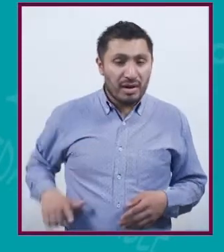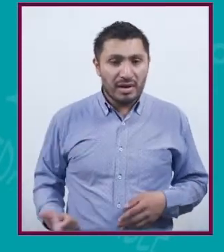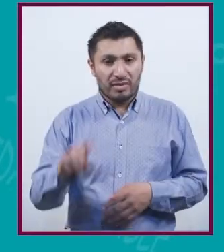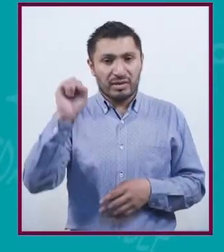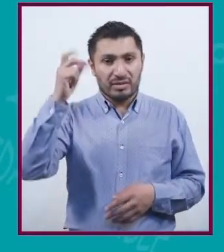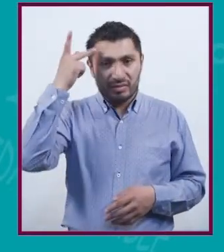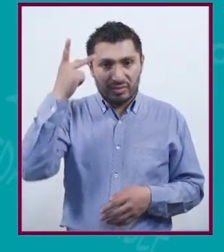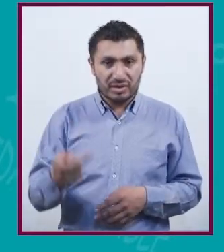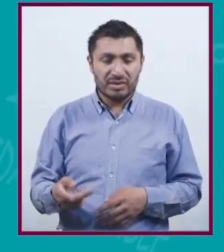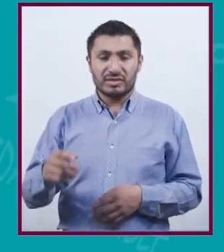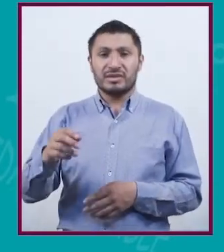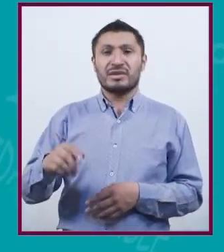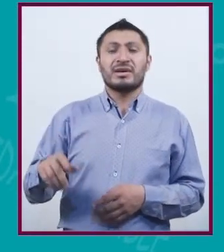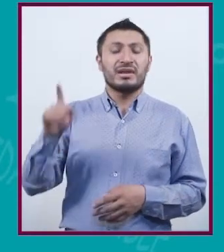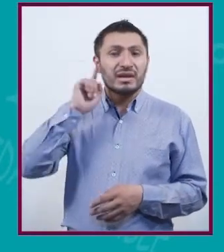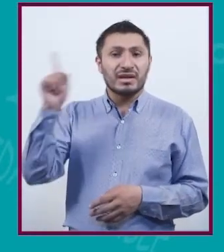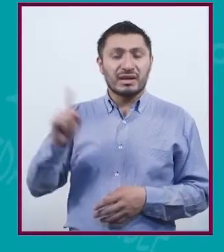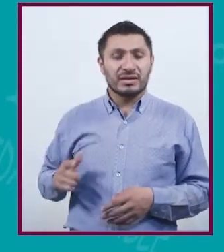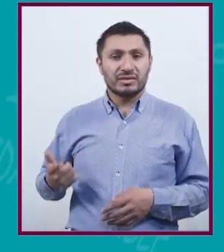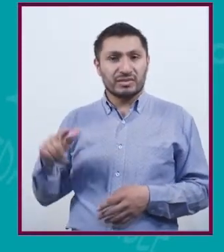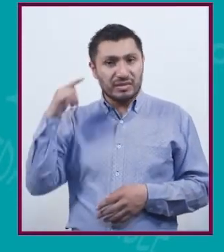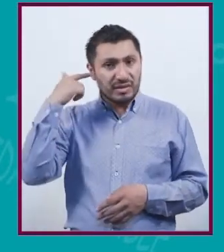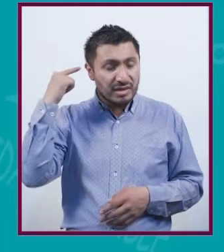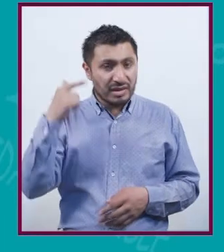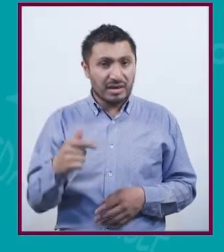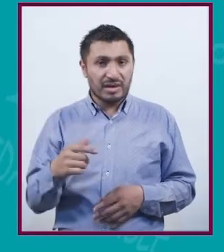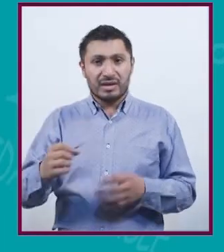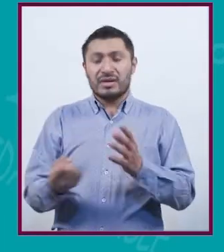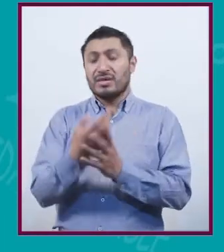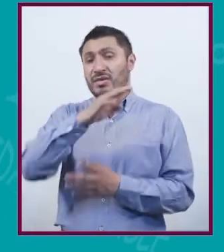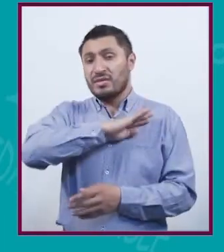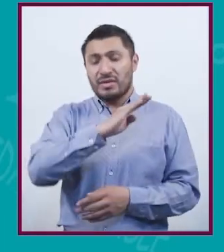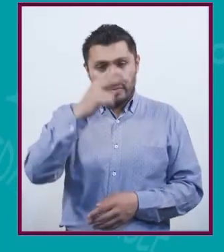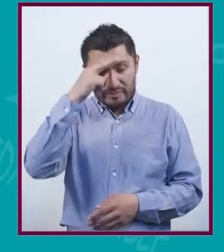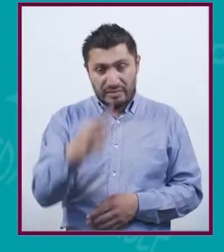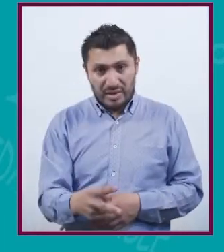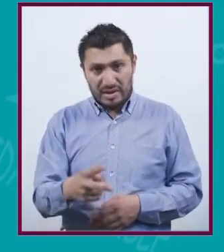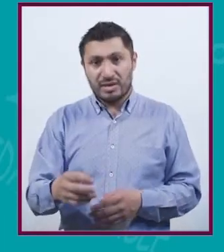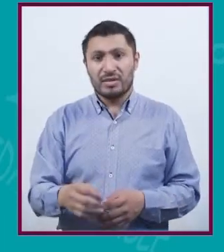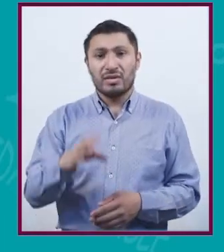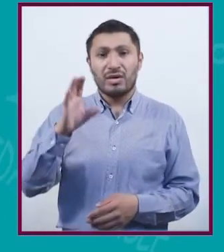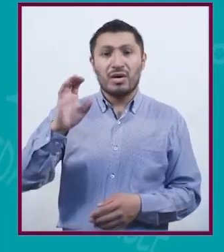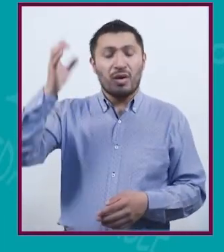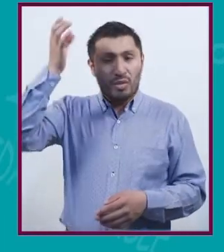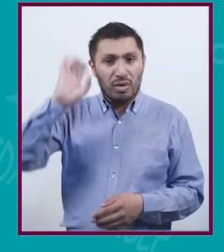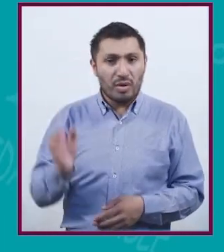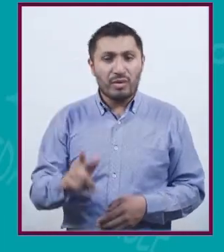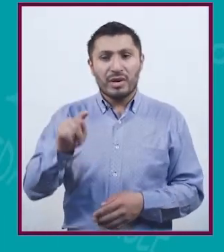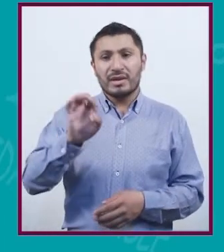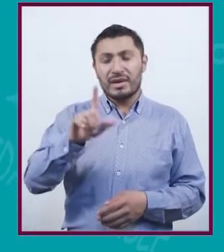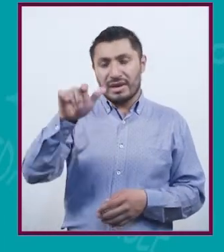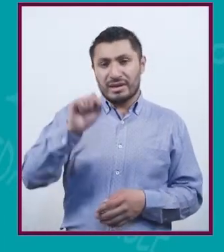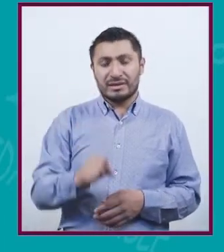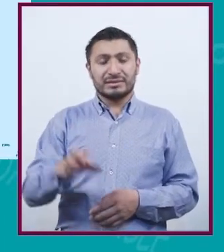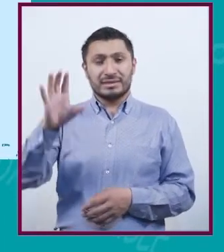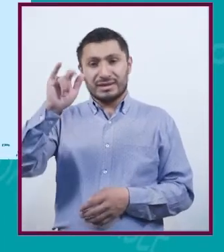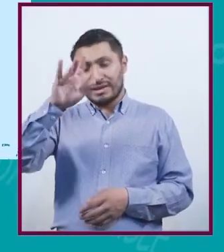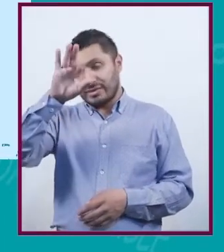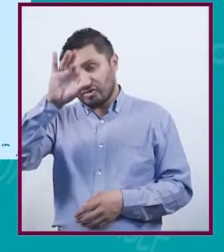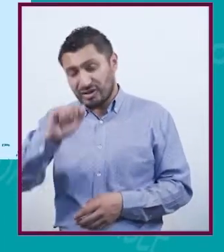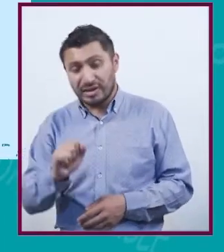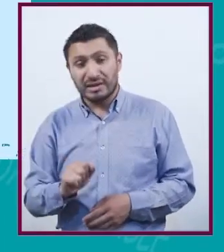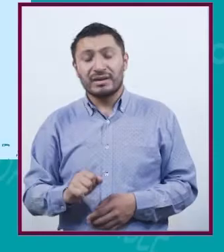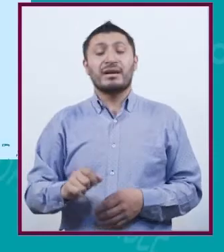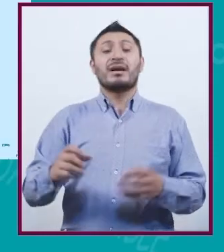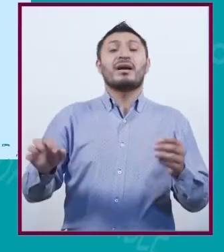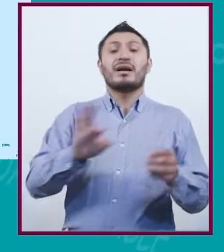Luis Potosí, Valladolid, Zacatecas, Guadalajara, Durango, Arizpe, Nuevo México, Nueva Vizcaya, Coahuila, Texas